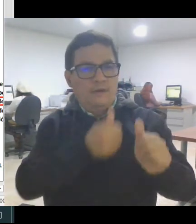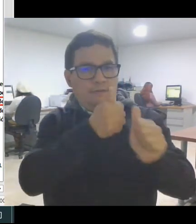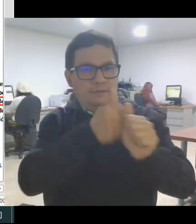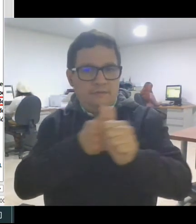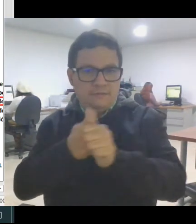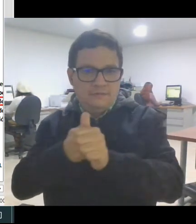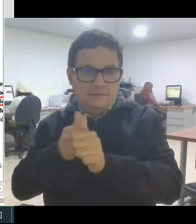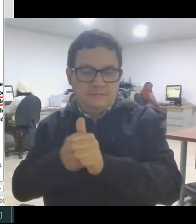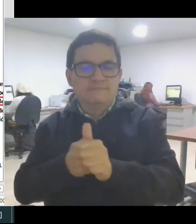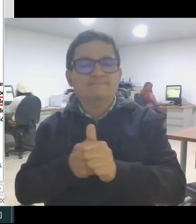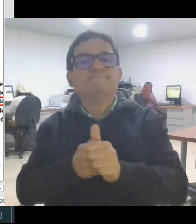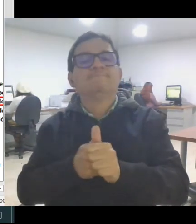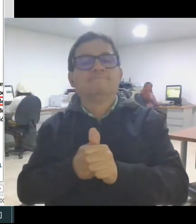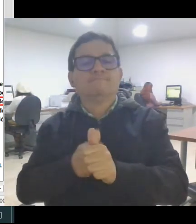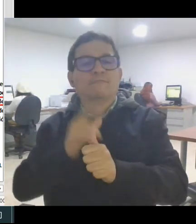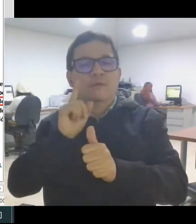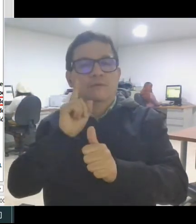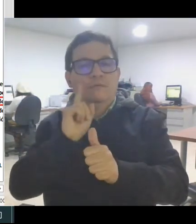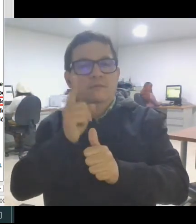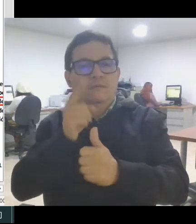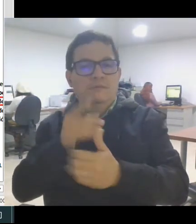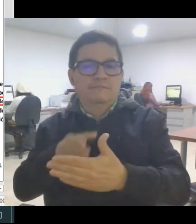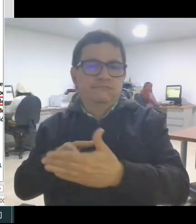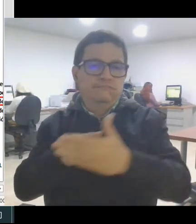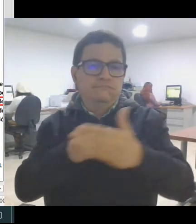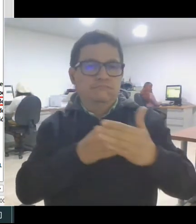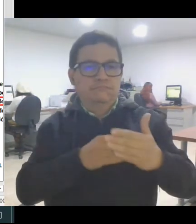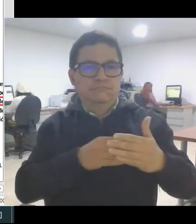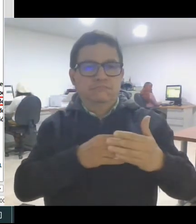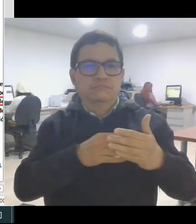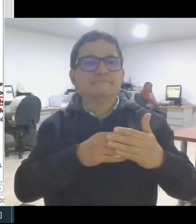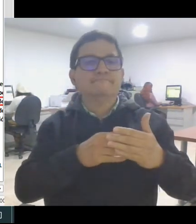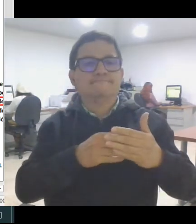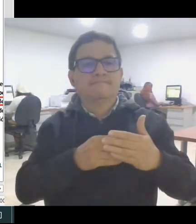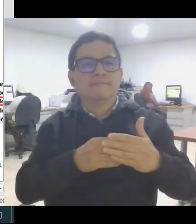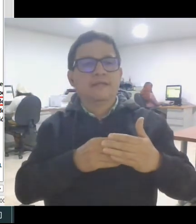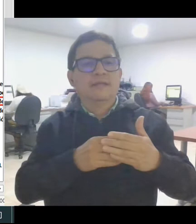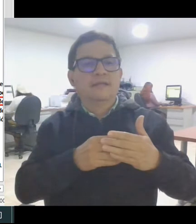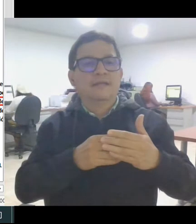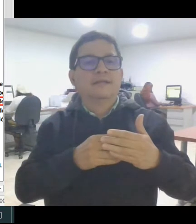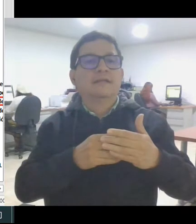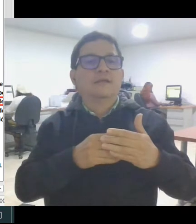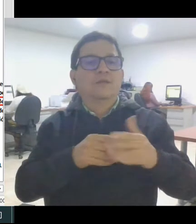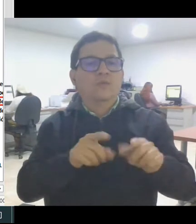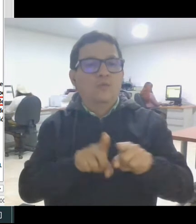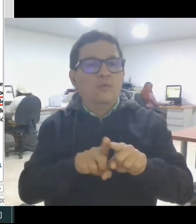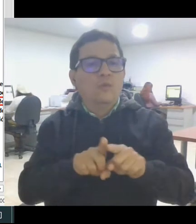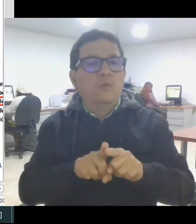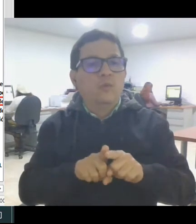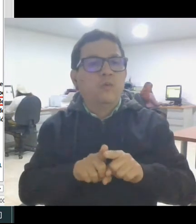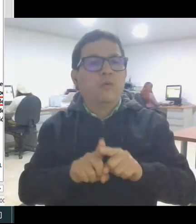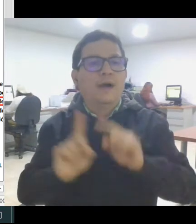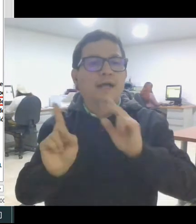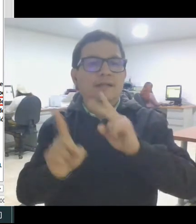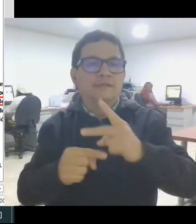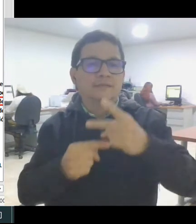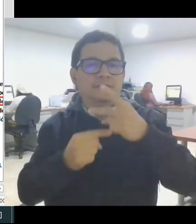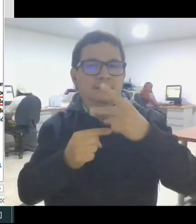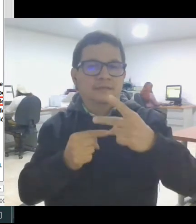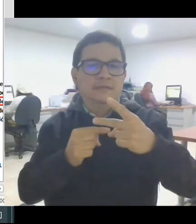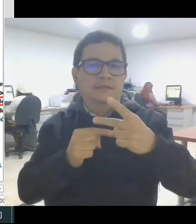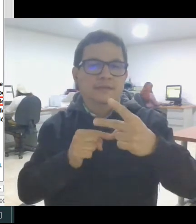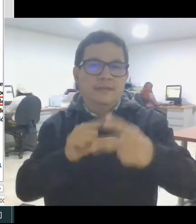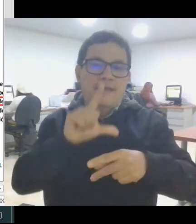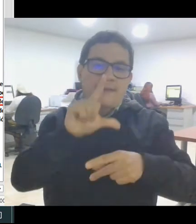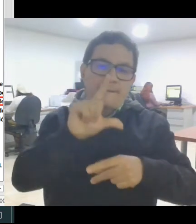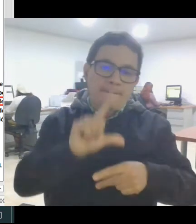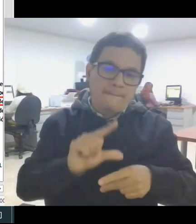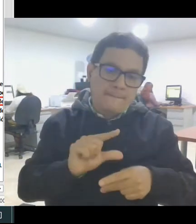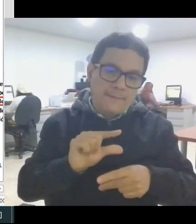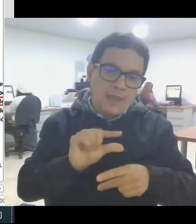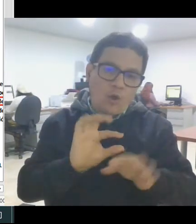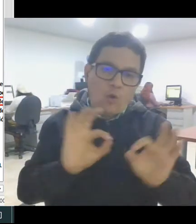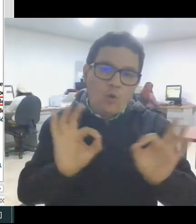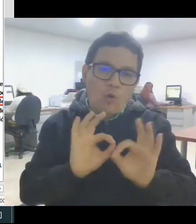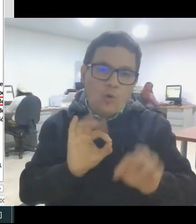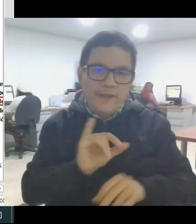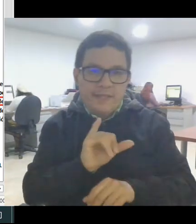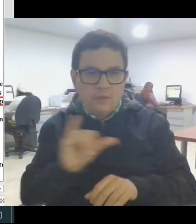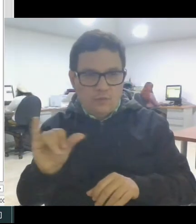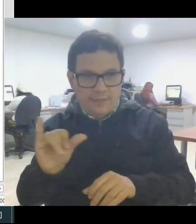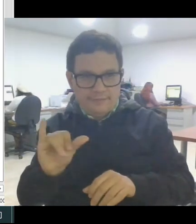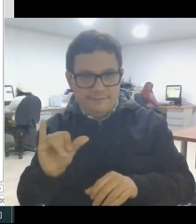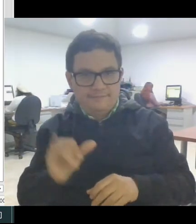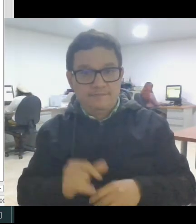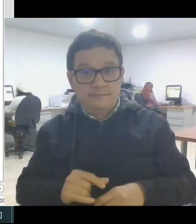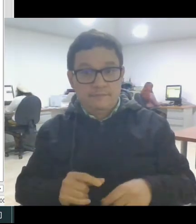del tipo menor o igual. Esto es del método anteriormente visto. Y por